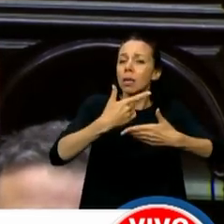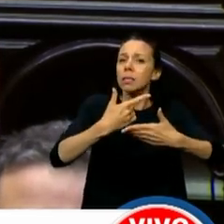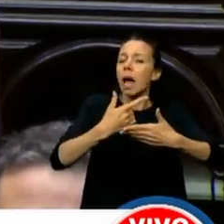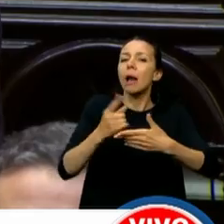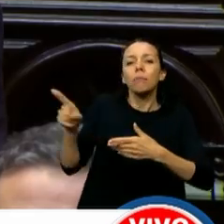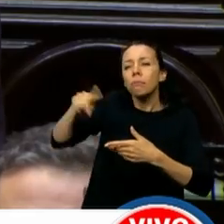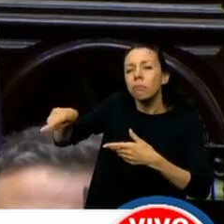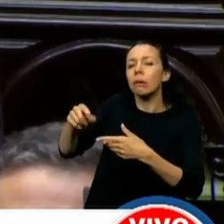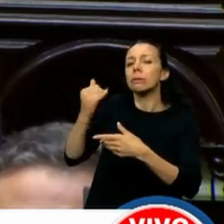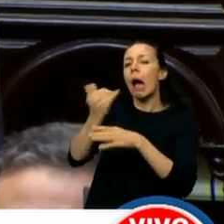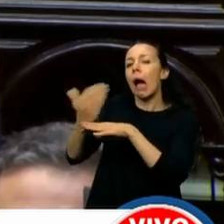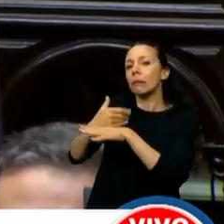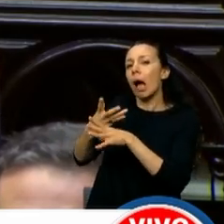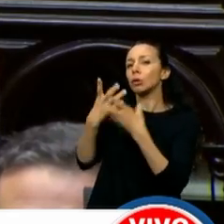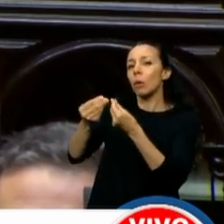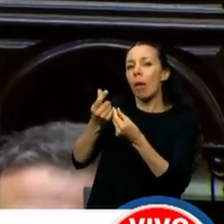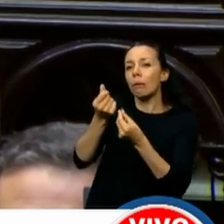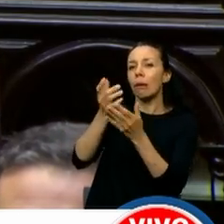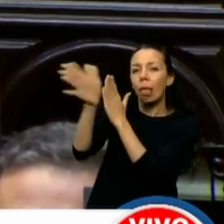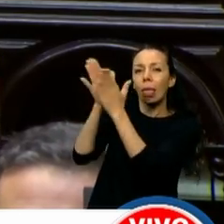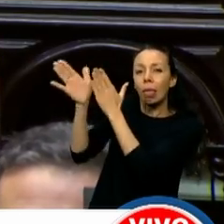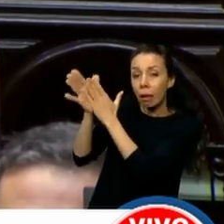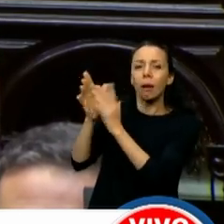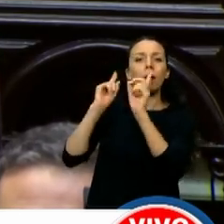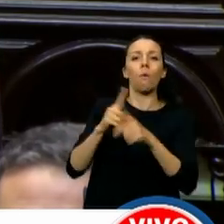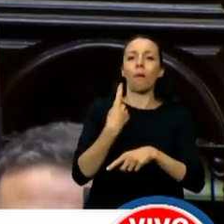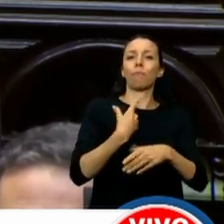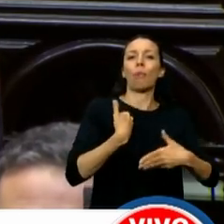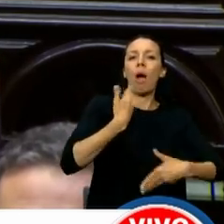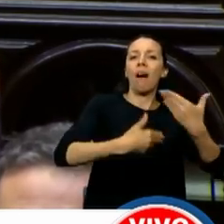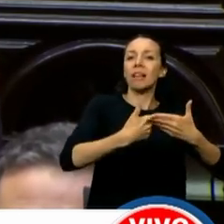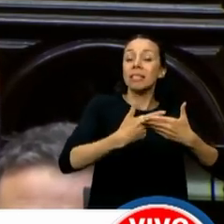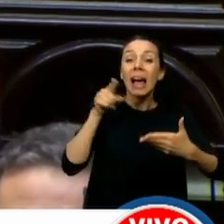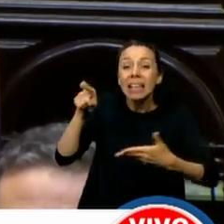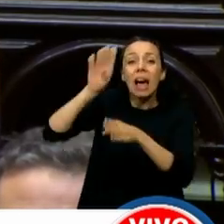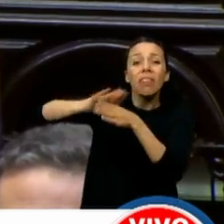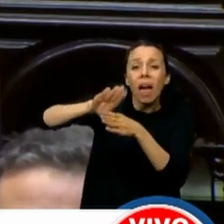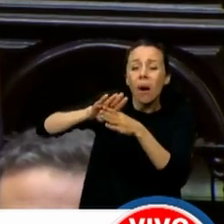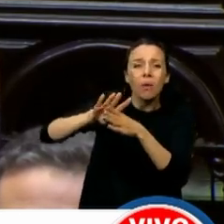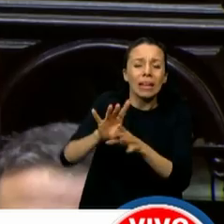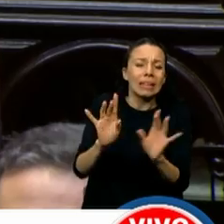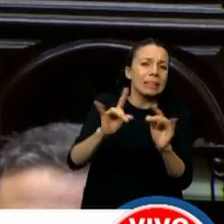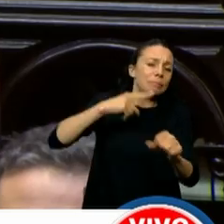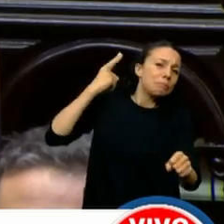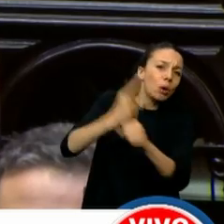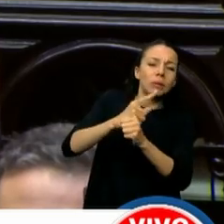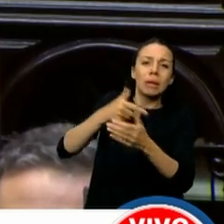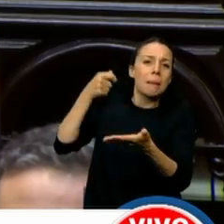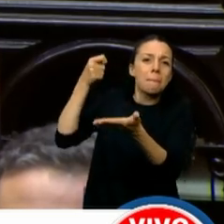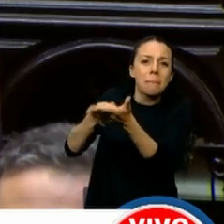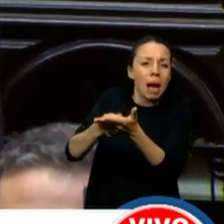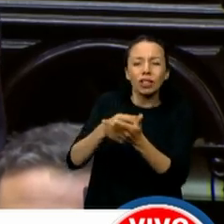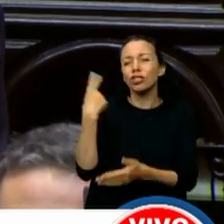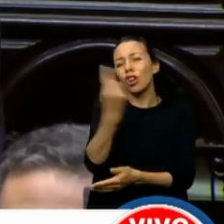ustedes que efectivamente nos llevaron a una deuda impagable y todos saben que la deuda es impagable